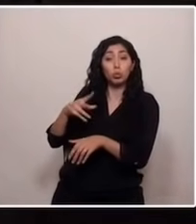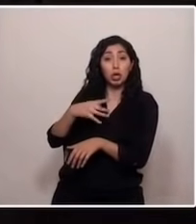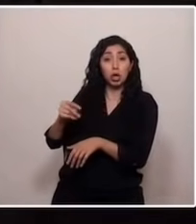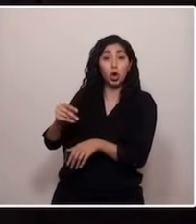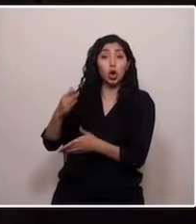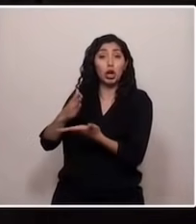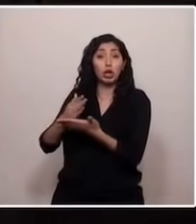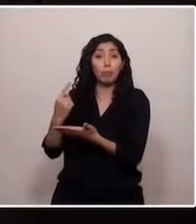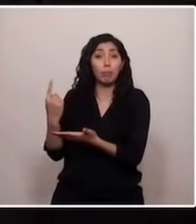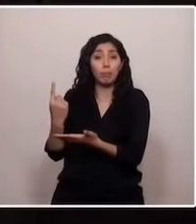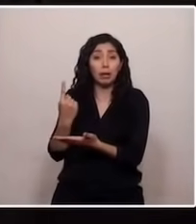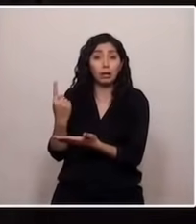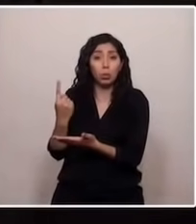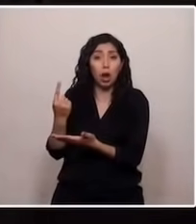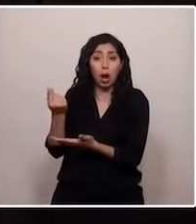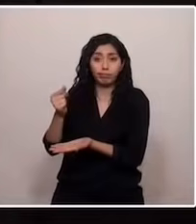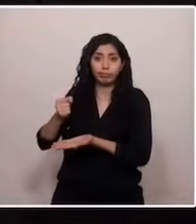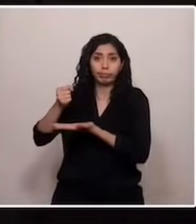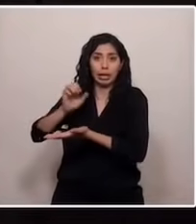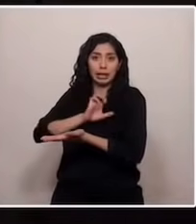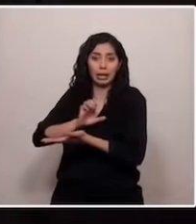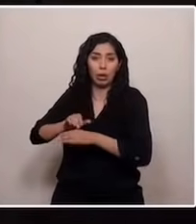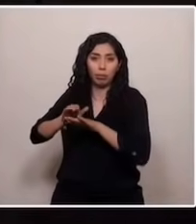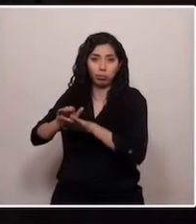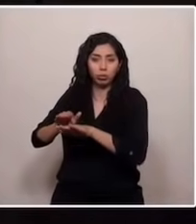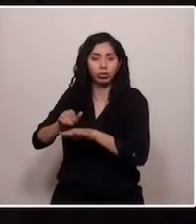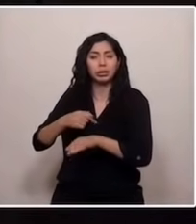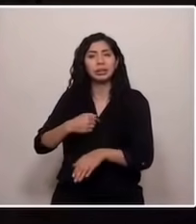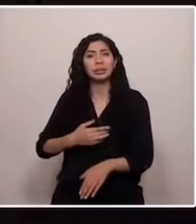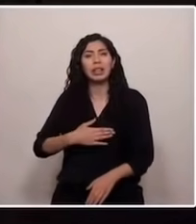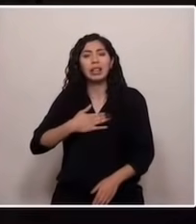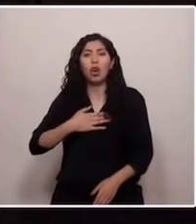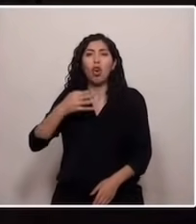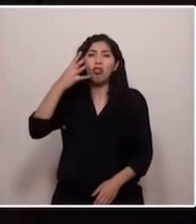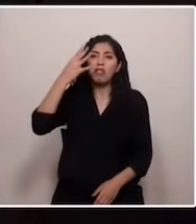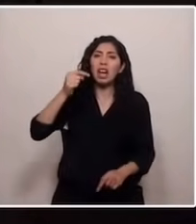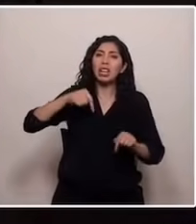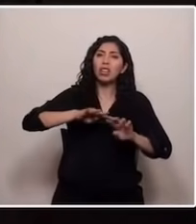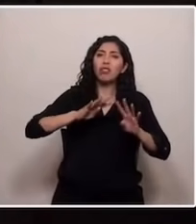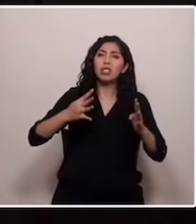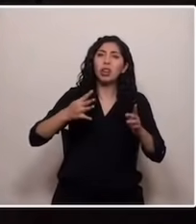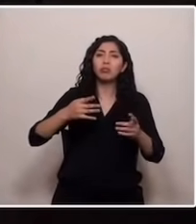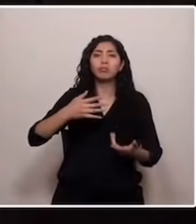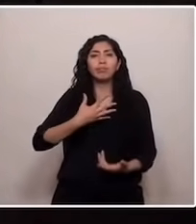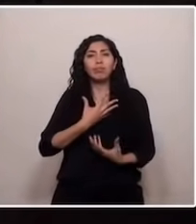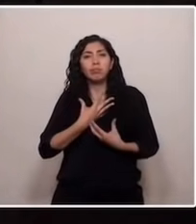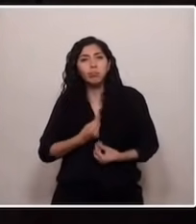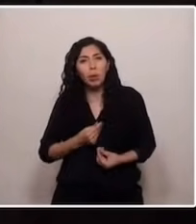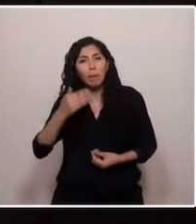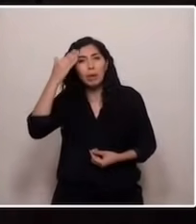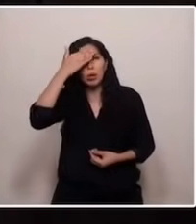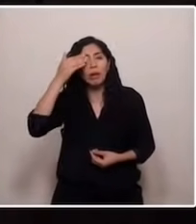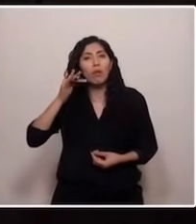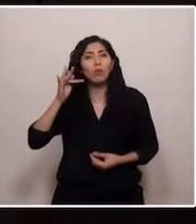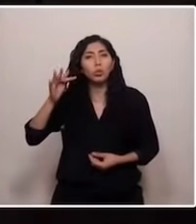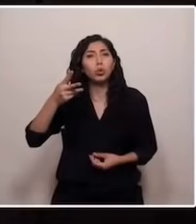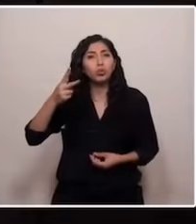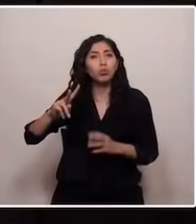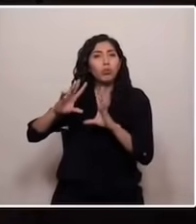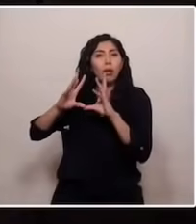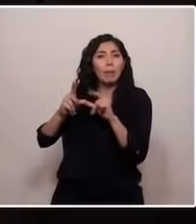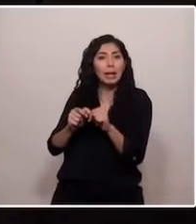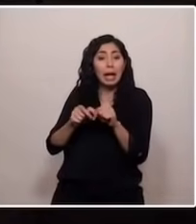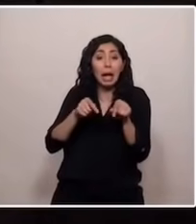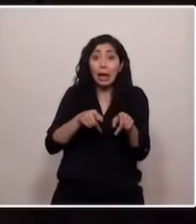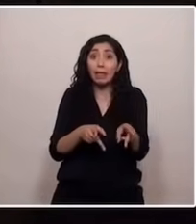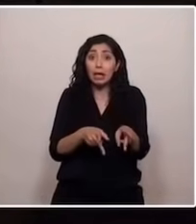dijo que se sentía olvidada por parte de esta convención frustrada y preocupada por el futuro de su familia este derecho yo era presidenta se fundamenta en